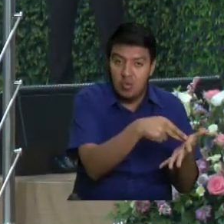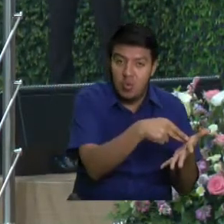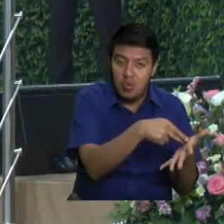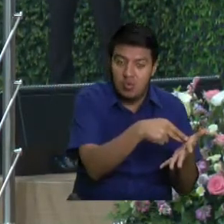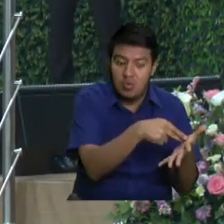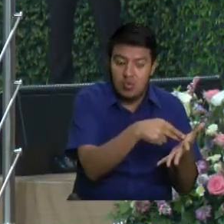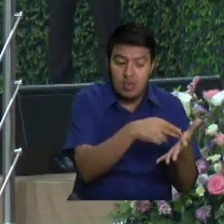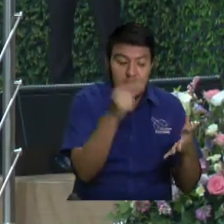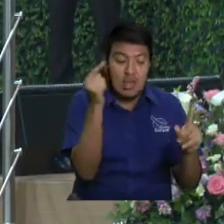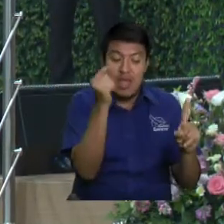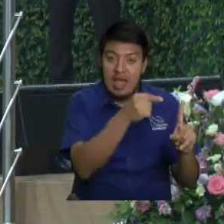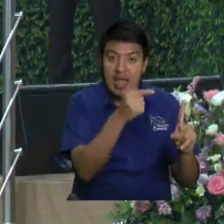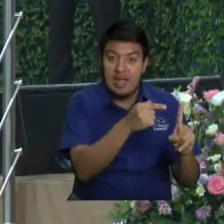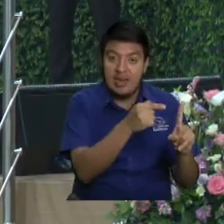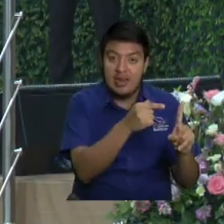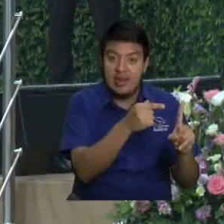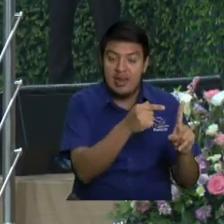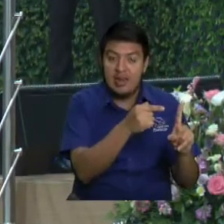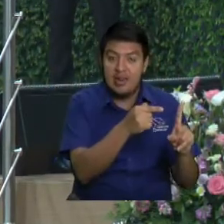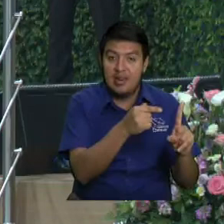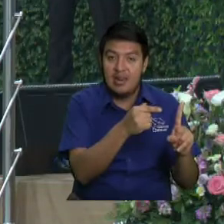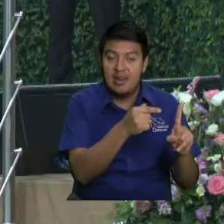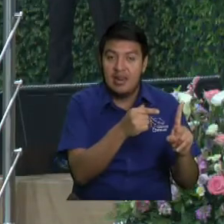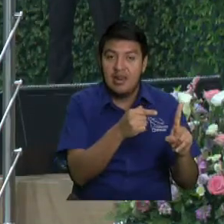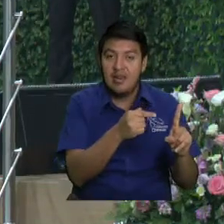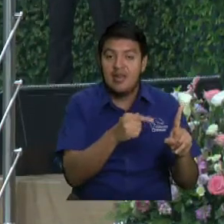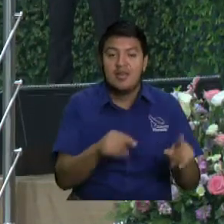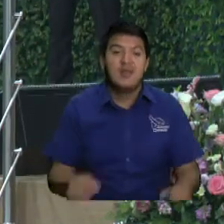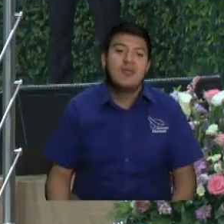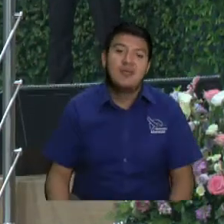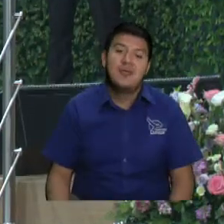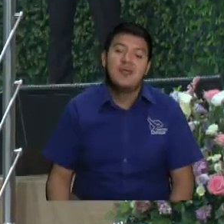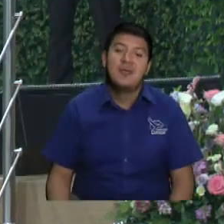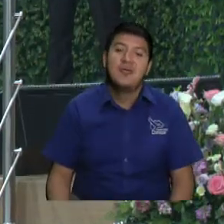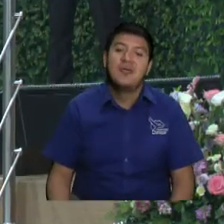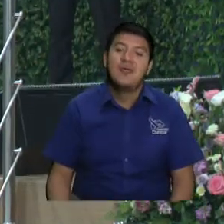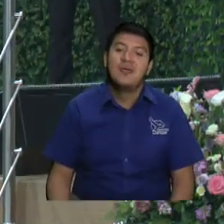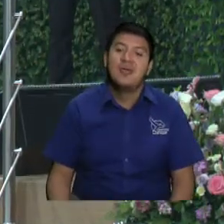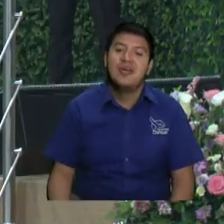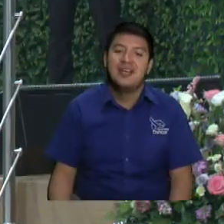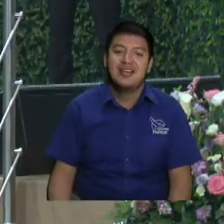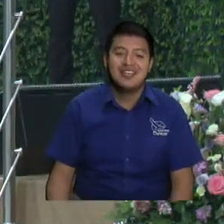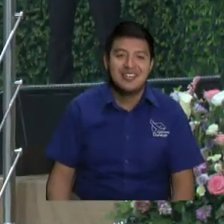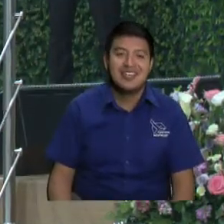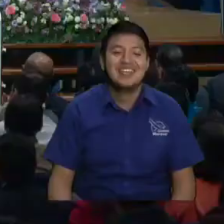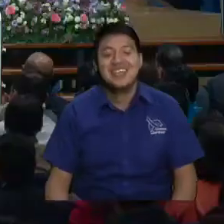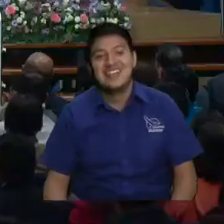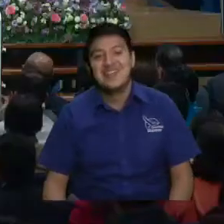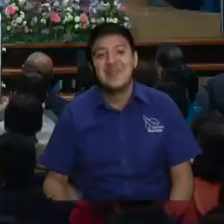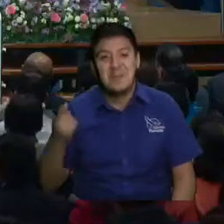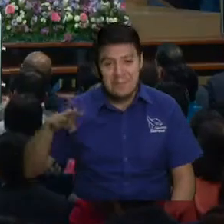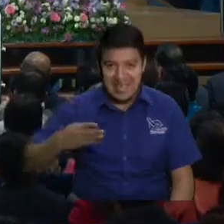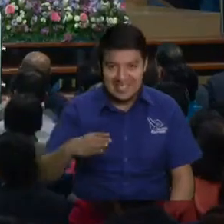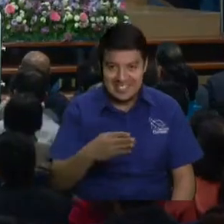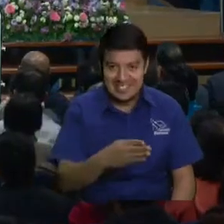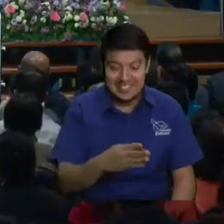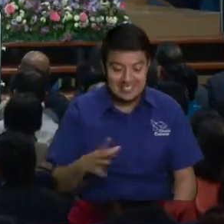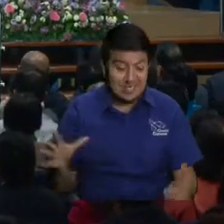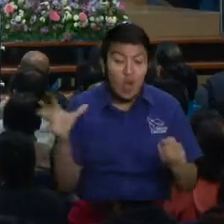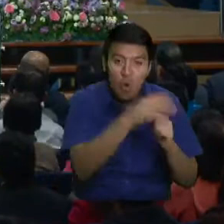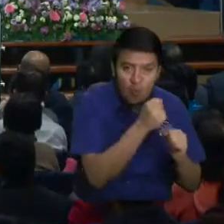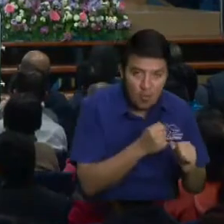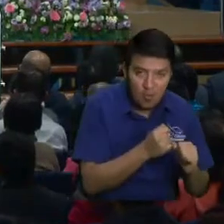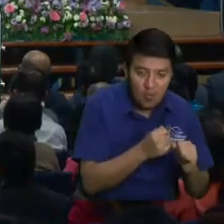Se lo tragó la ballena, dicen algunos. Yo creo que fue el Leviatán. Se lo llevó al infierno. Se murió.